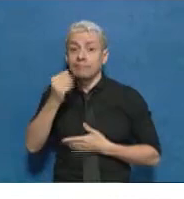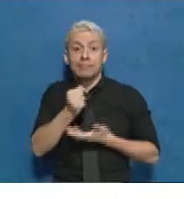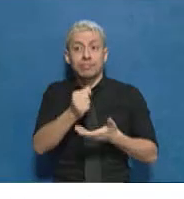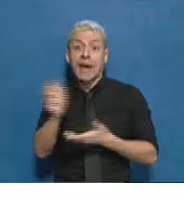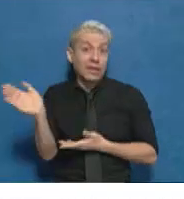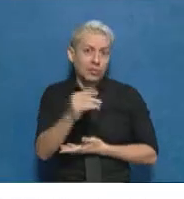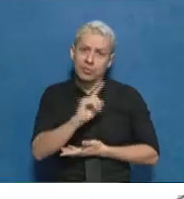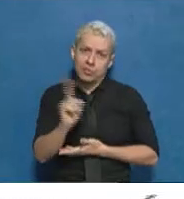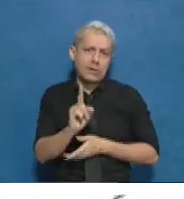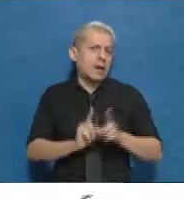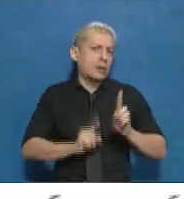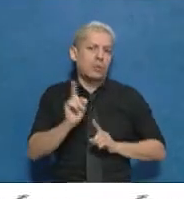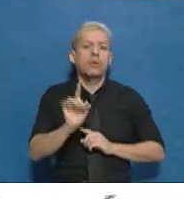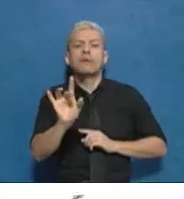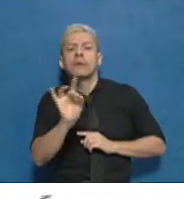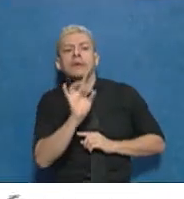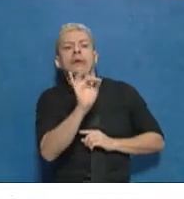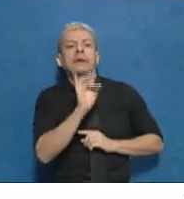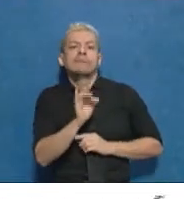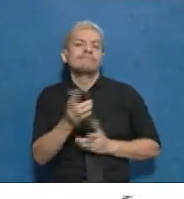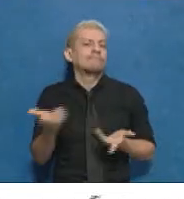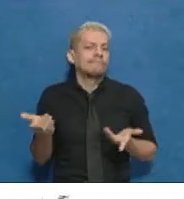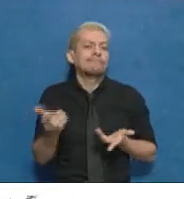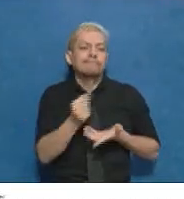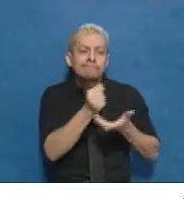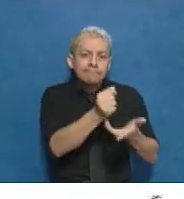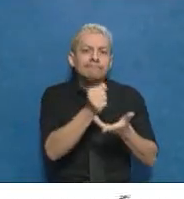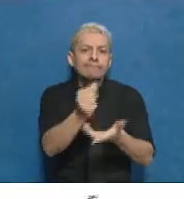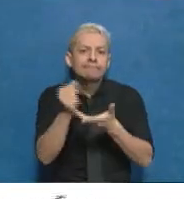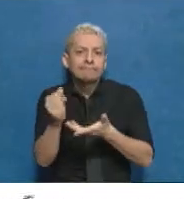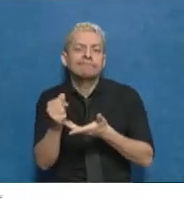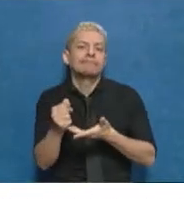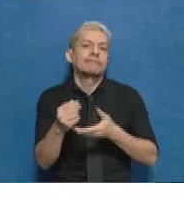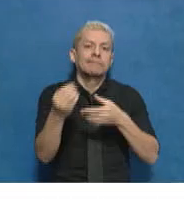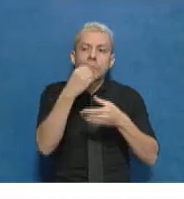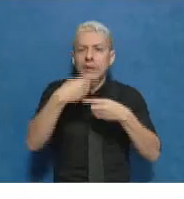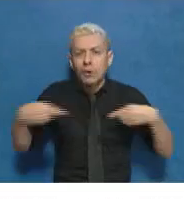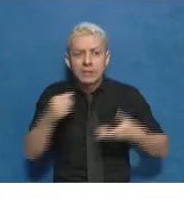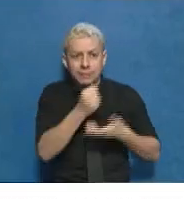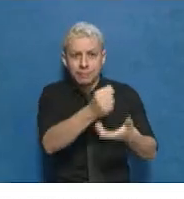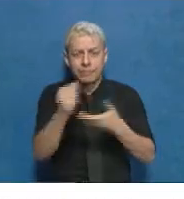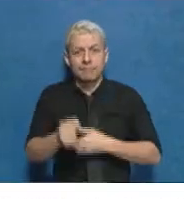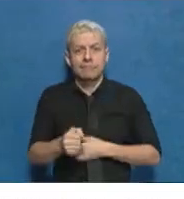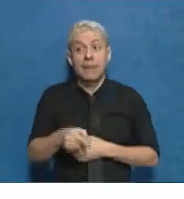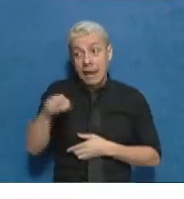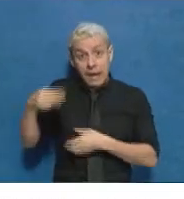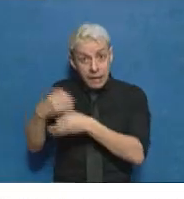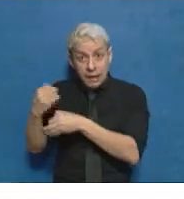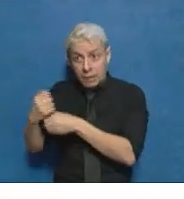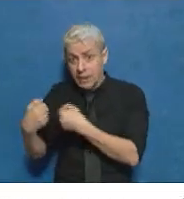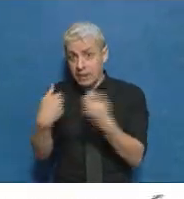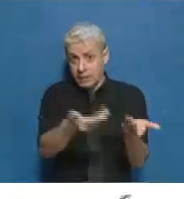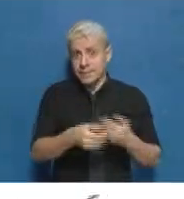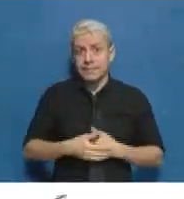familias. Tenemos que seleccionar y ahí se hace la entrega de las bolsas de mercadería. ¿Se entregan acá en la escuela? Se entregan acá en